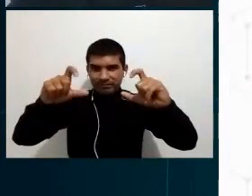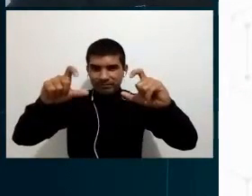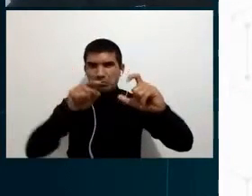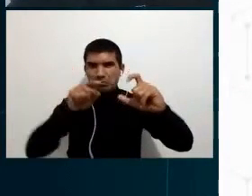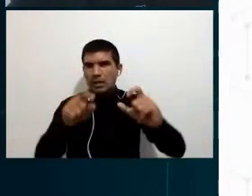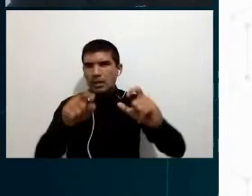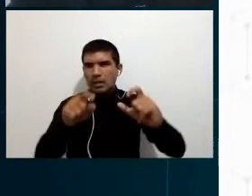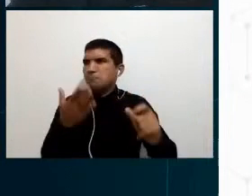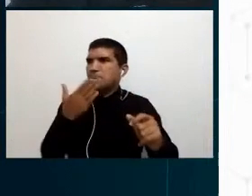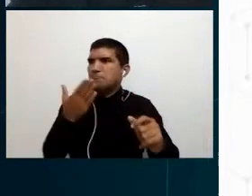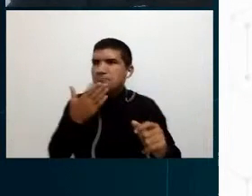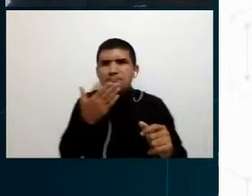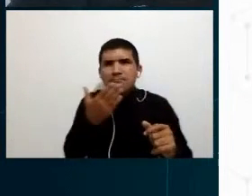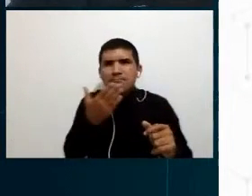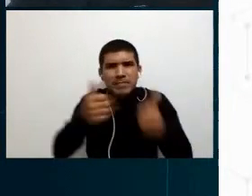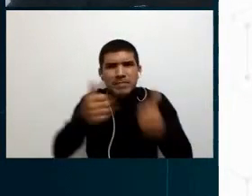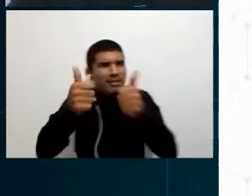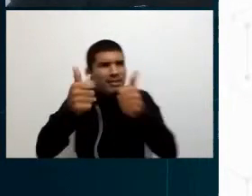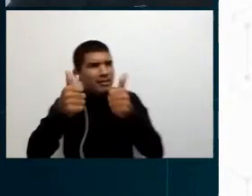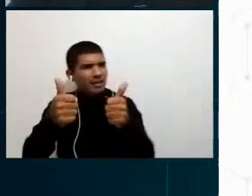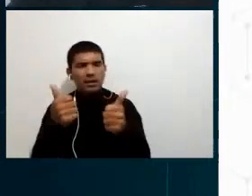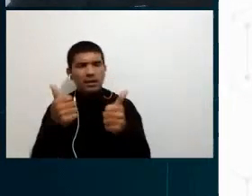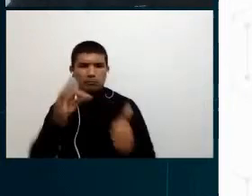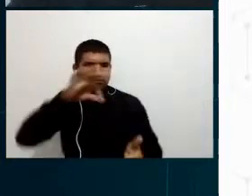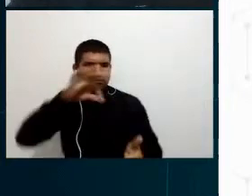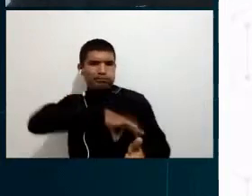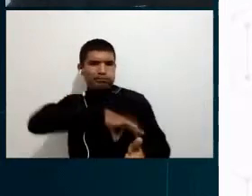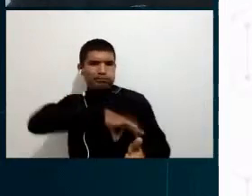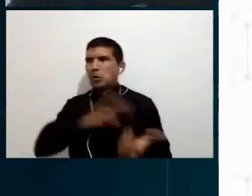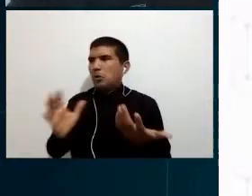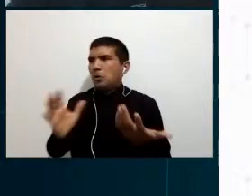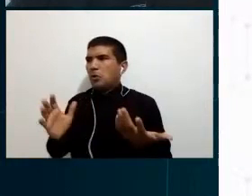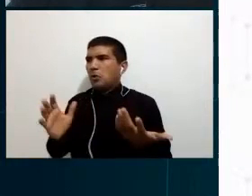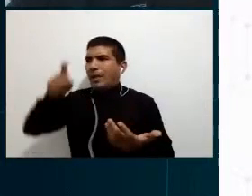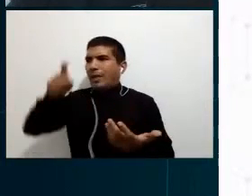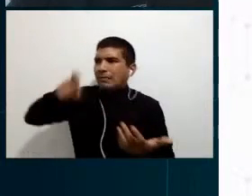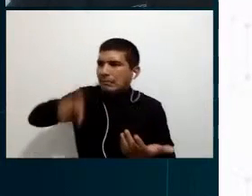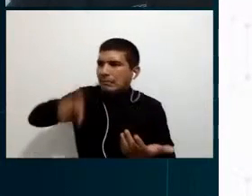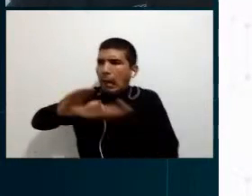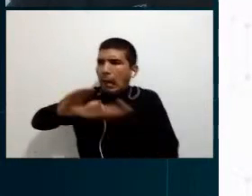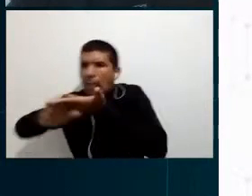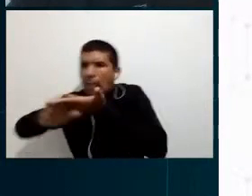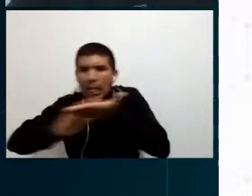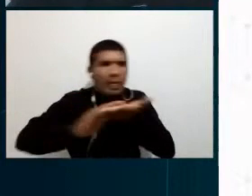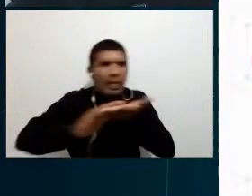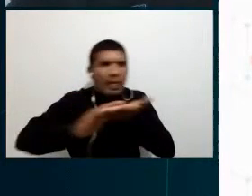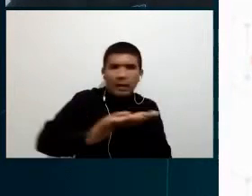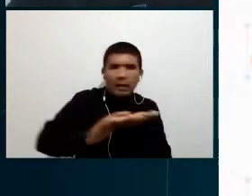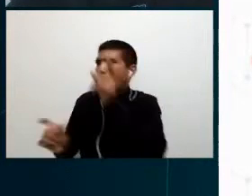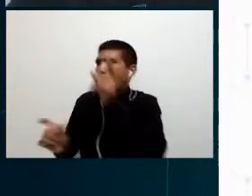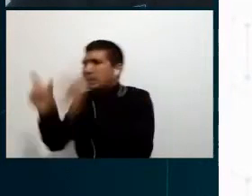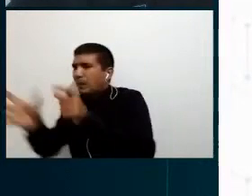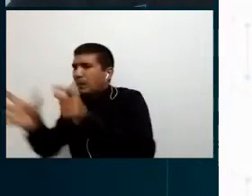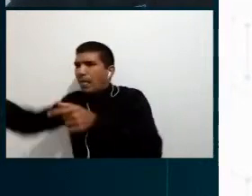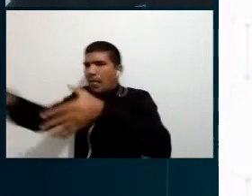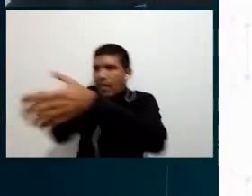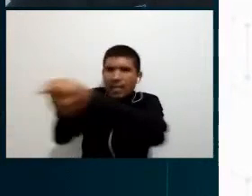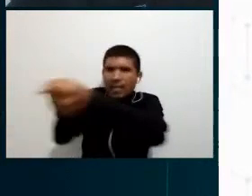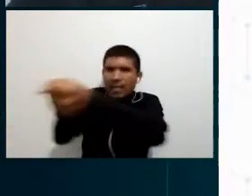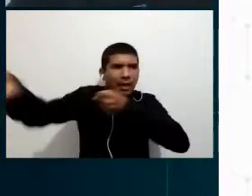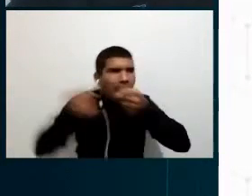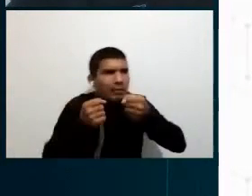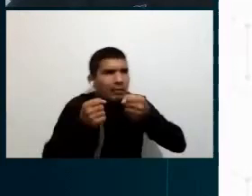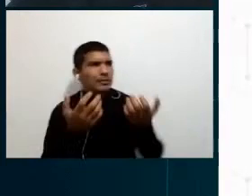mayor frecuencia subestaciones con gases F6, debido a que, si ven por acá en la imagen de la